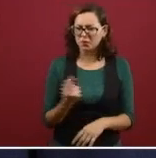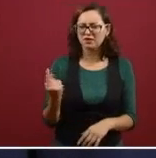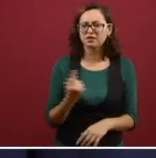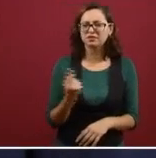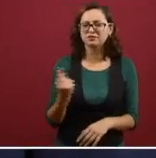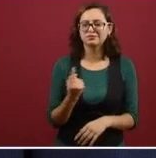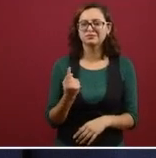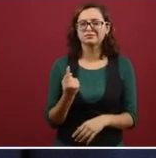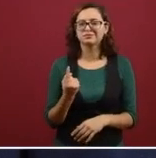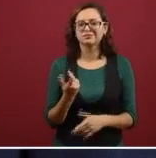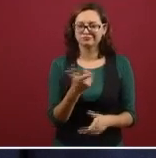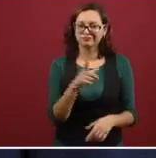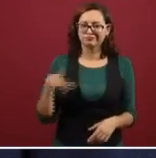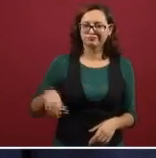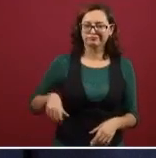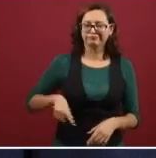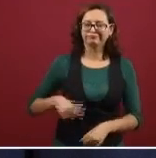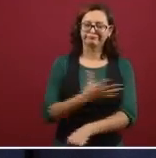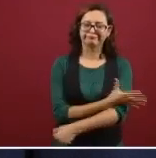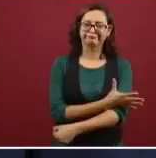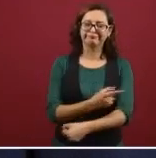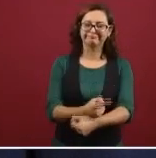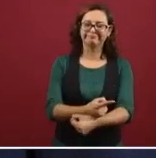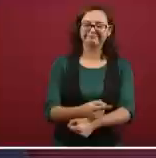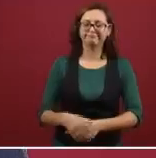Porque hay honestidad en el gobierno.